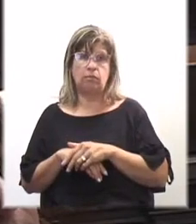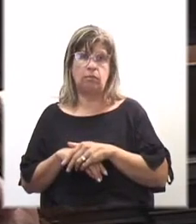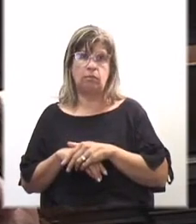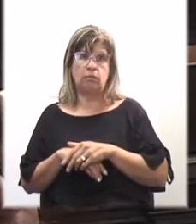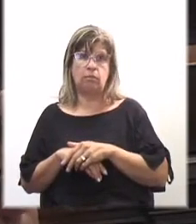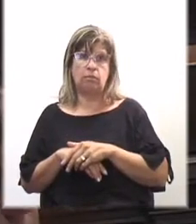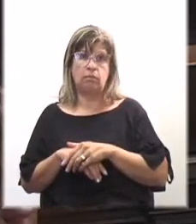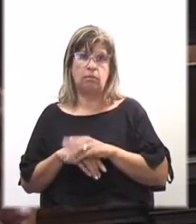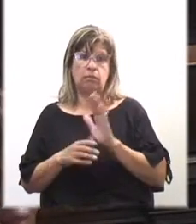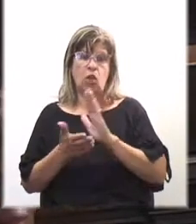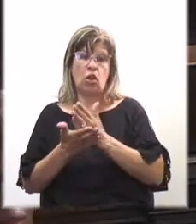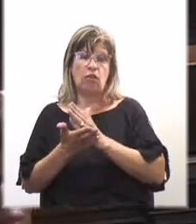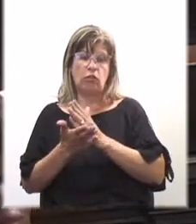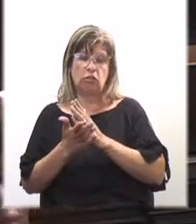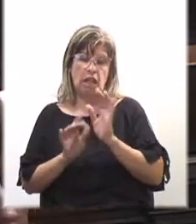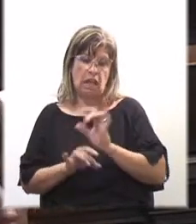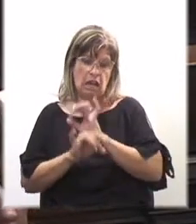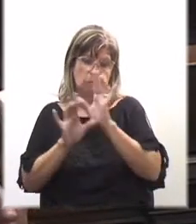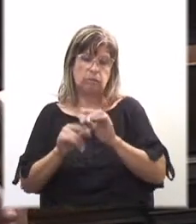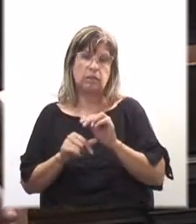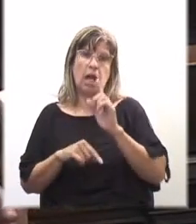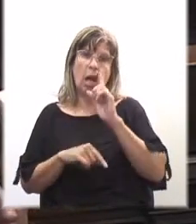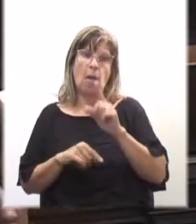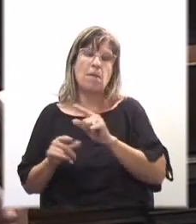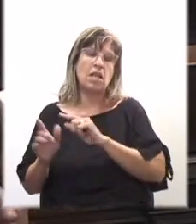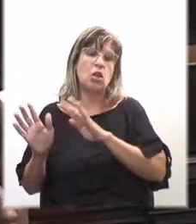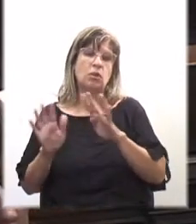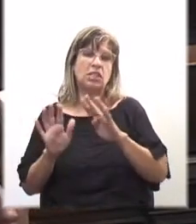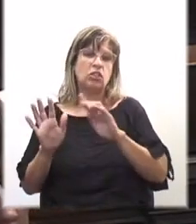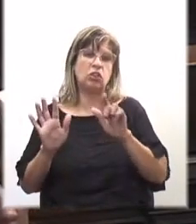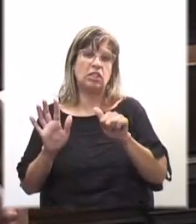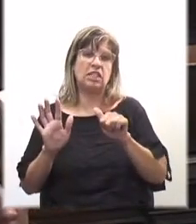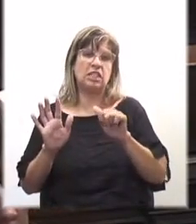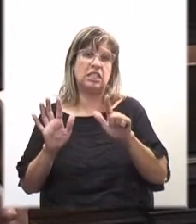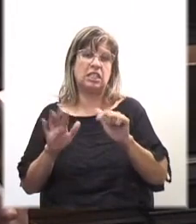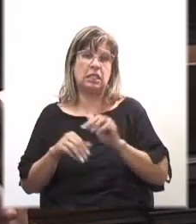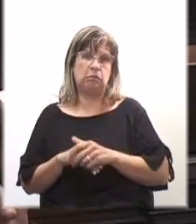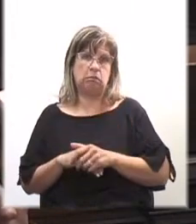con las fronteras definidas al 1967.